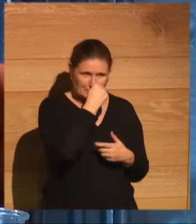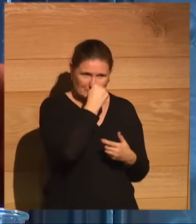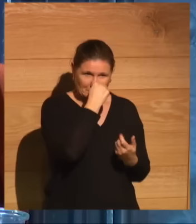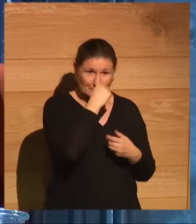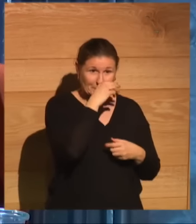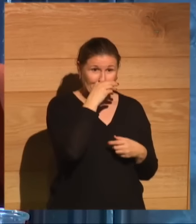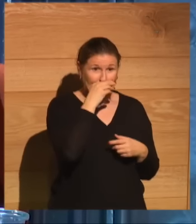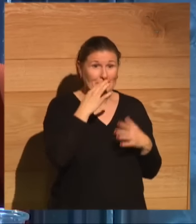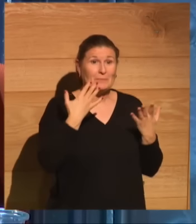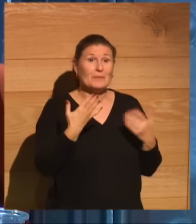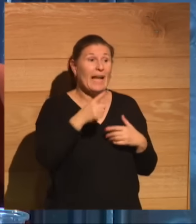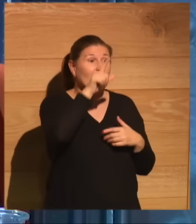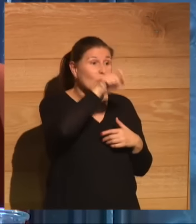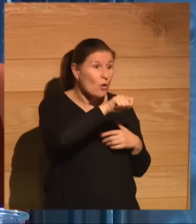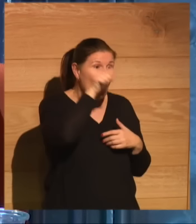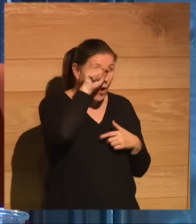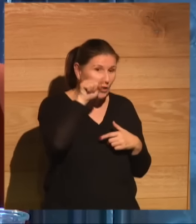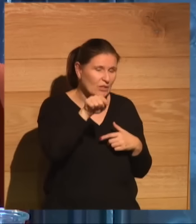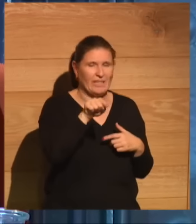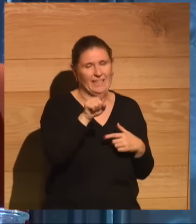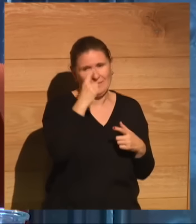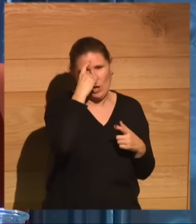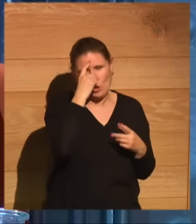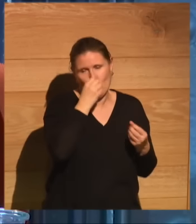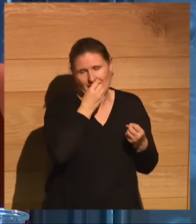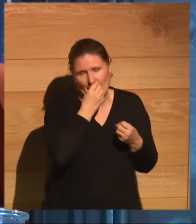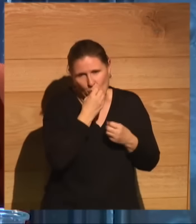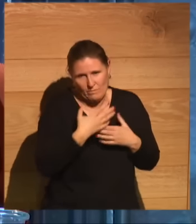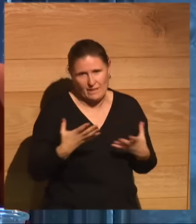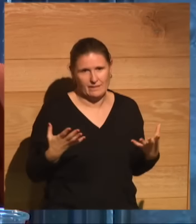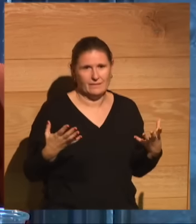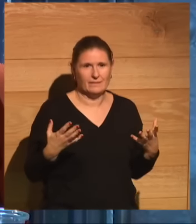Pero hay un chico por ahí que no está bien del todo.